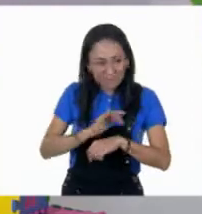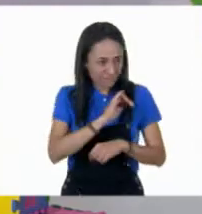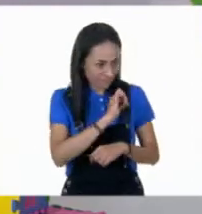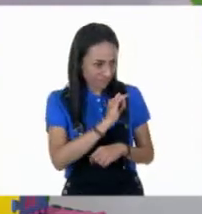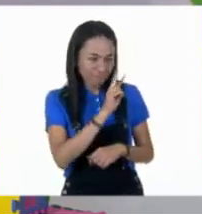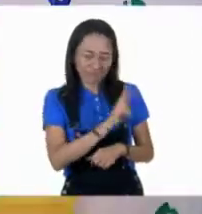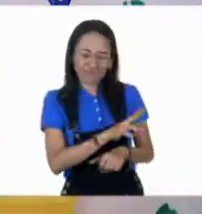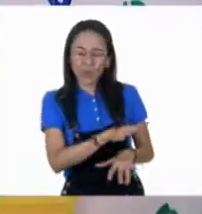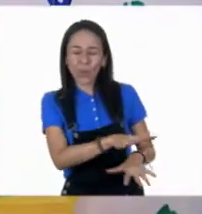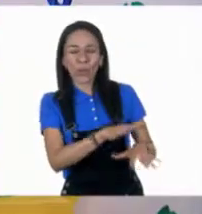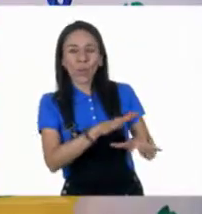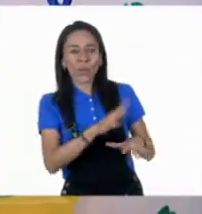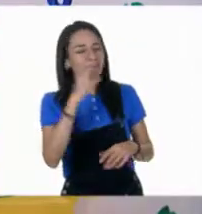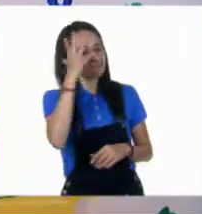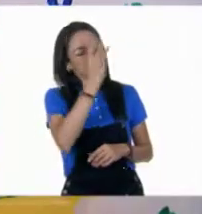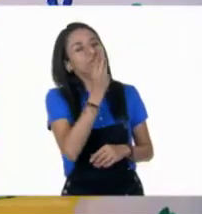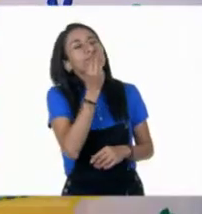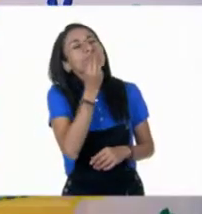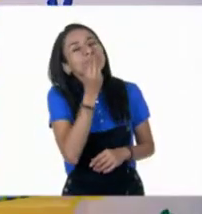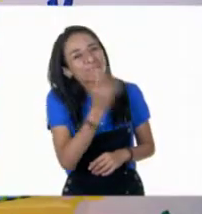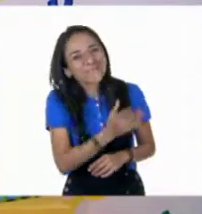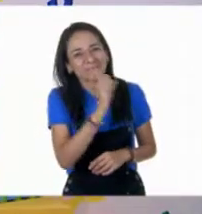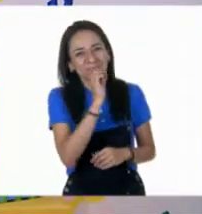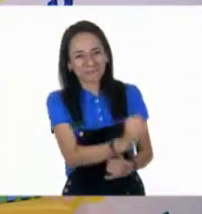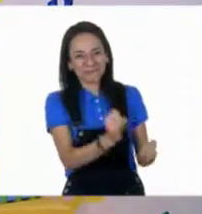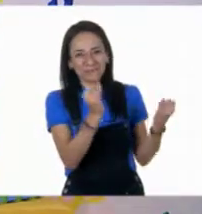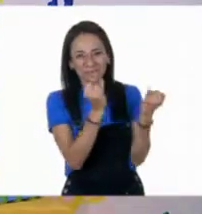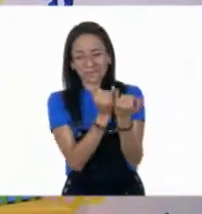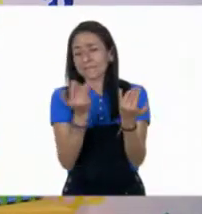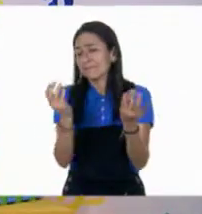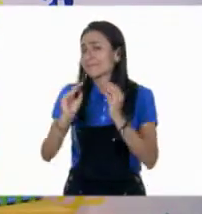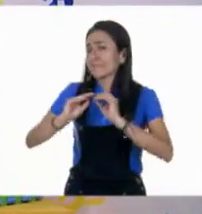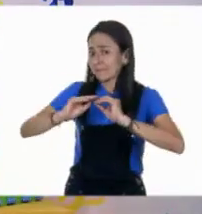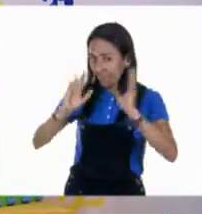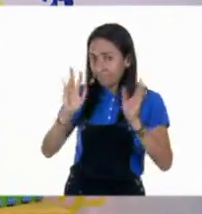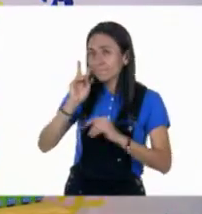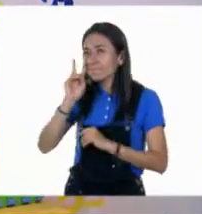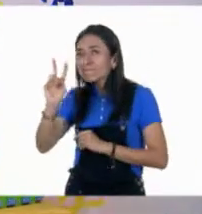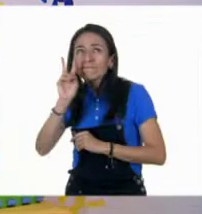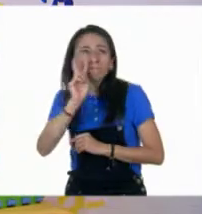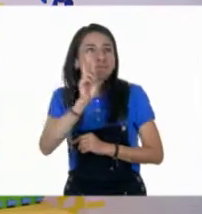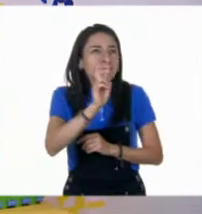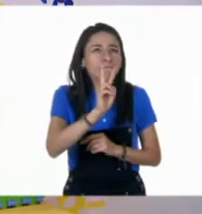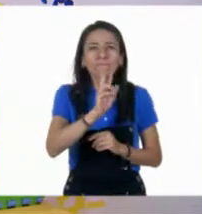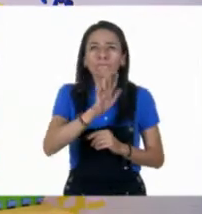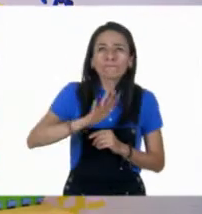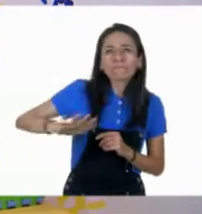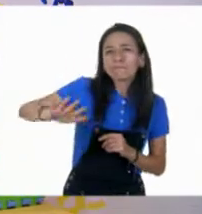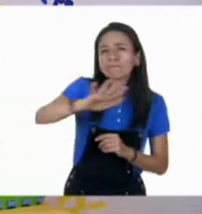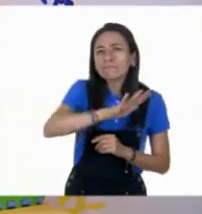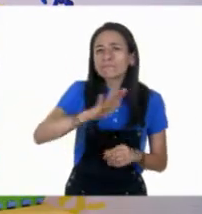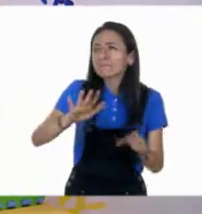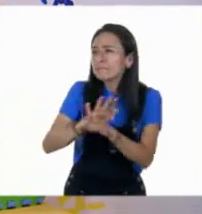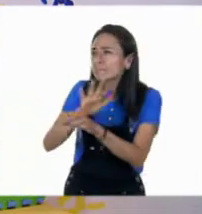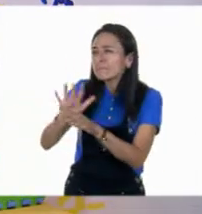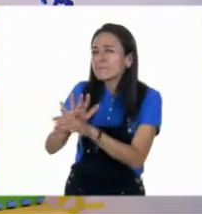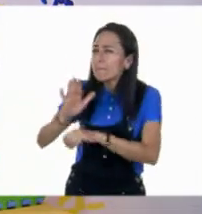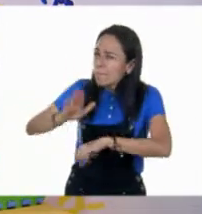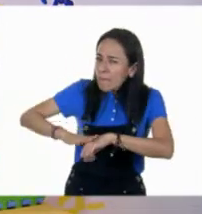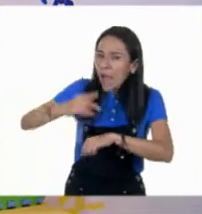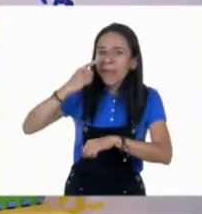bello. Claro, vamos viendo cómo va cambiando todo lo que hay a nuestro alrededor, sobre todo en la naturaleza. Así es.